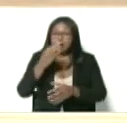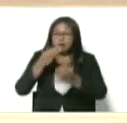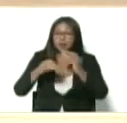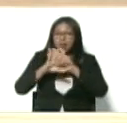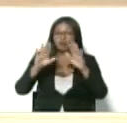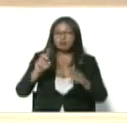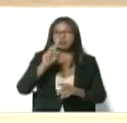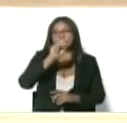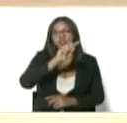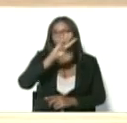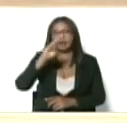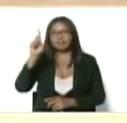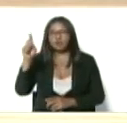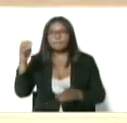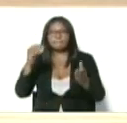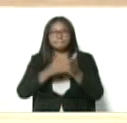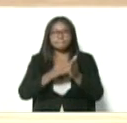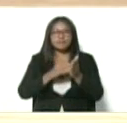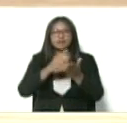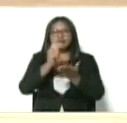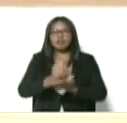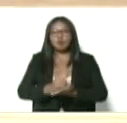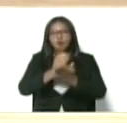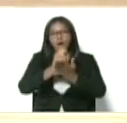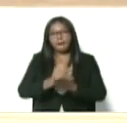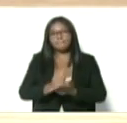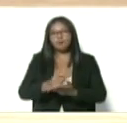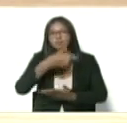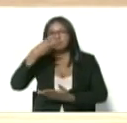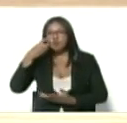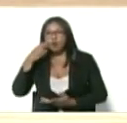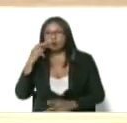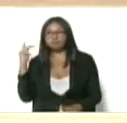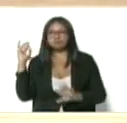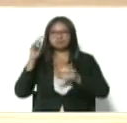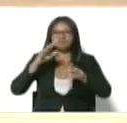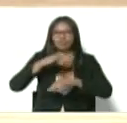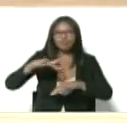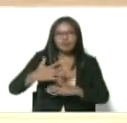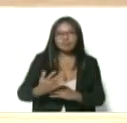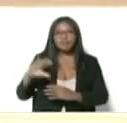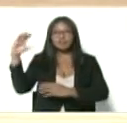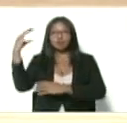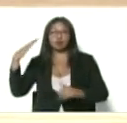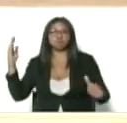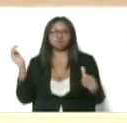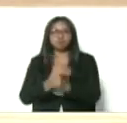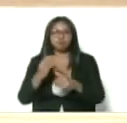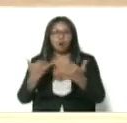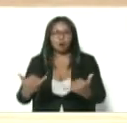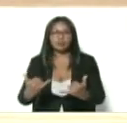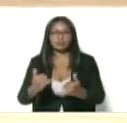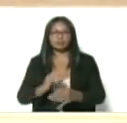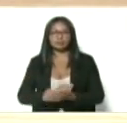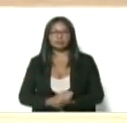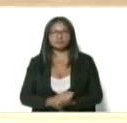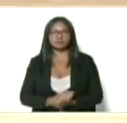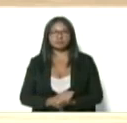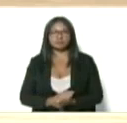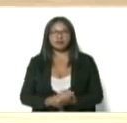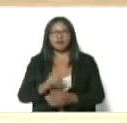141 mil cuarenta y cinco kilogramos de drogas provenientes de colombia que han sido incautadas precisamente en